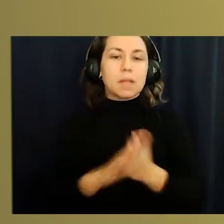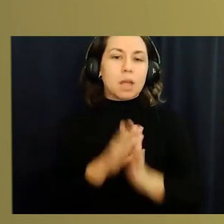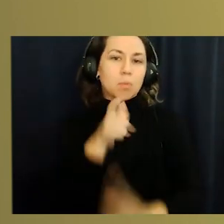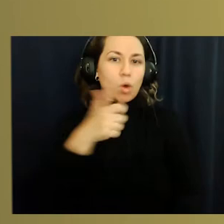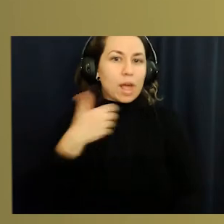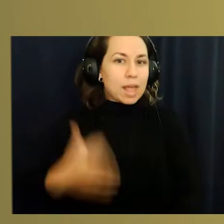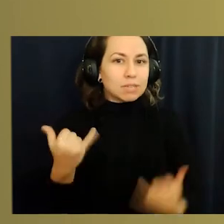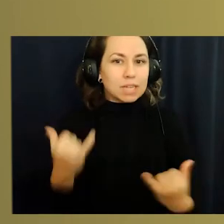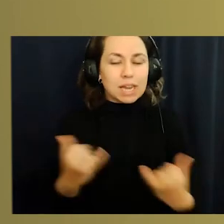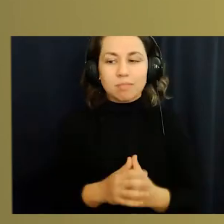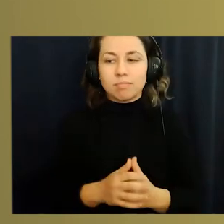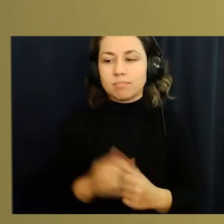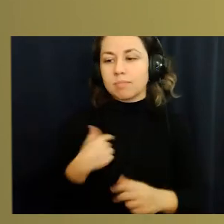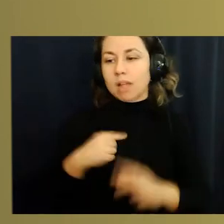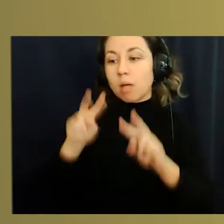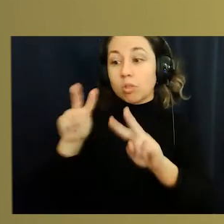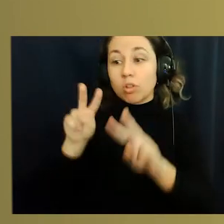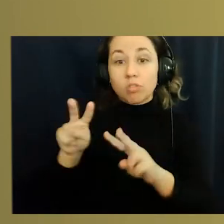hoy.